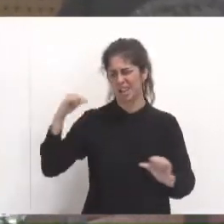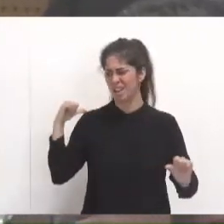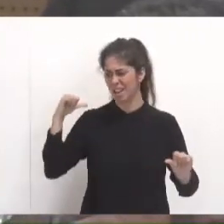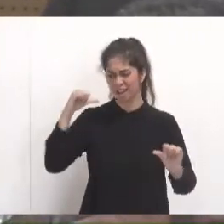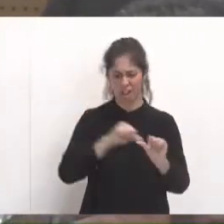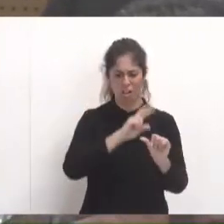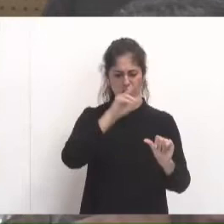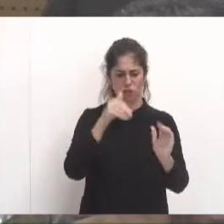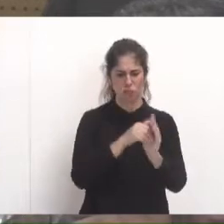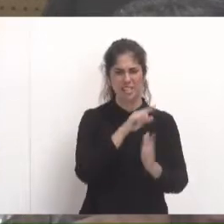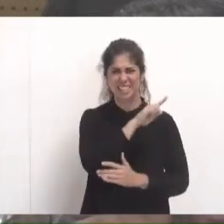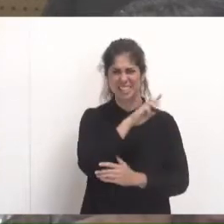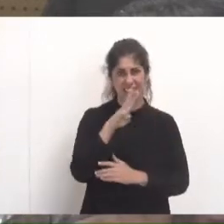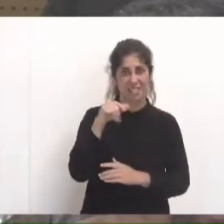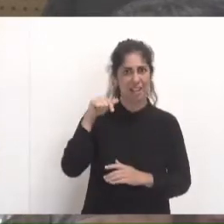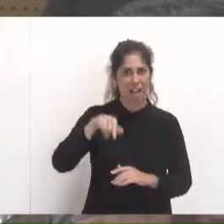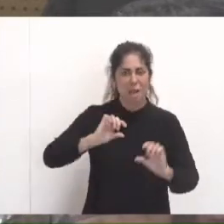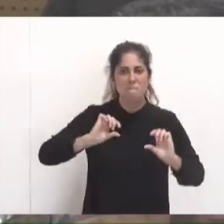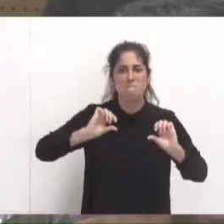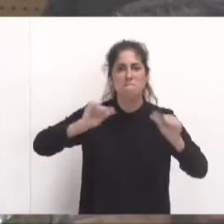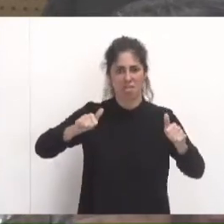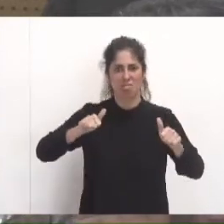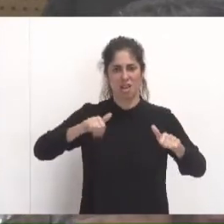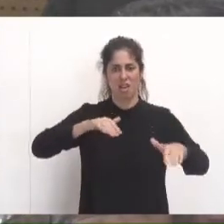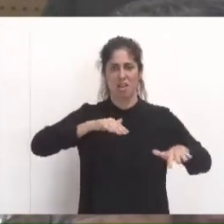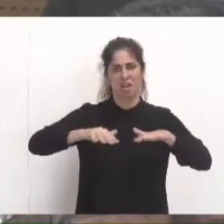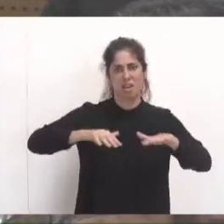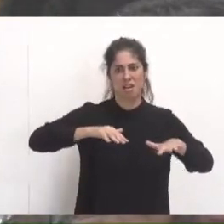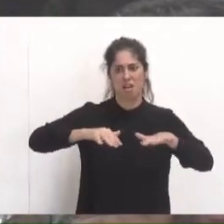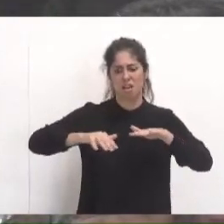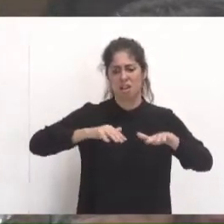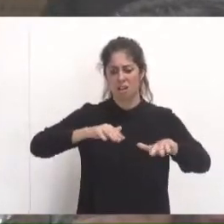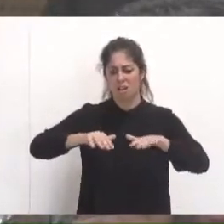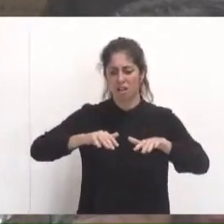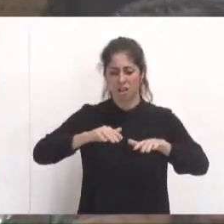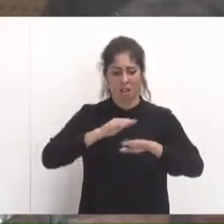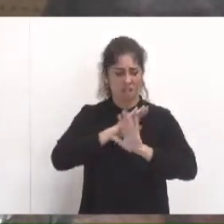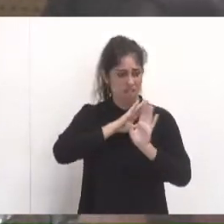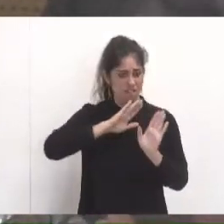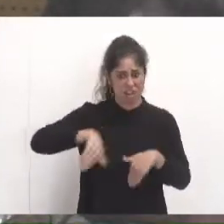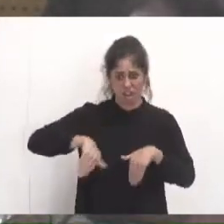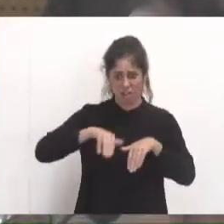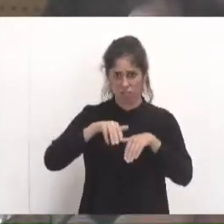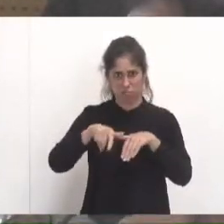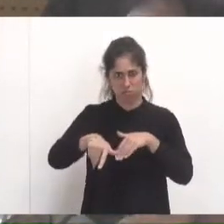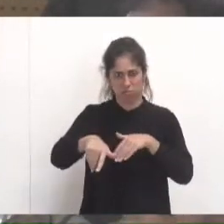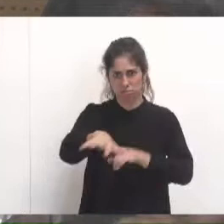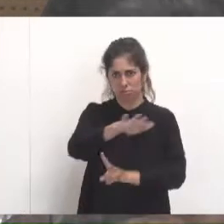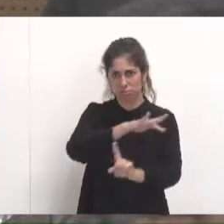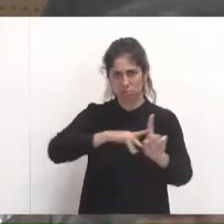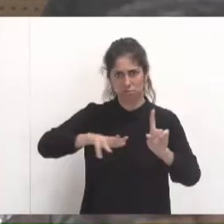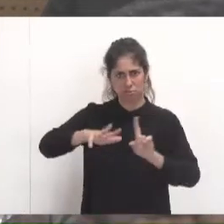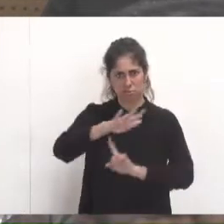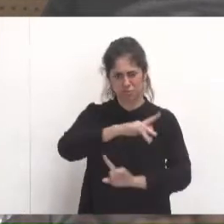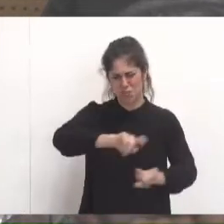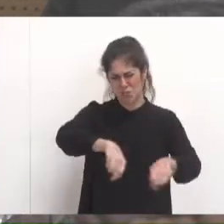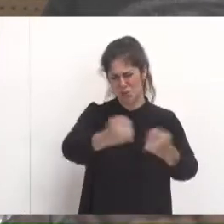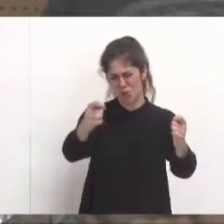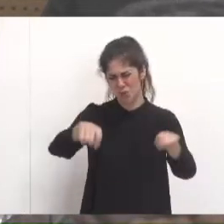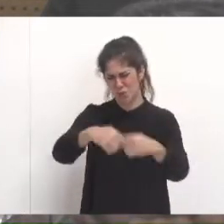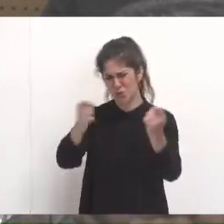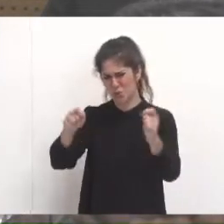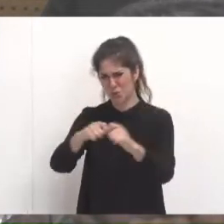esta nueva y fatídica actividad que ha concluido con un desastre ambiental por la dejadez, por la ineficacia, por